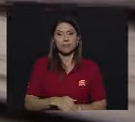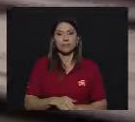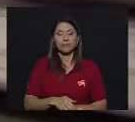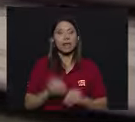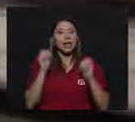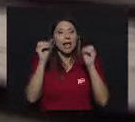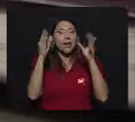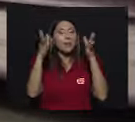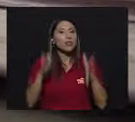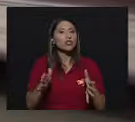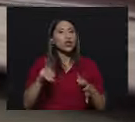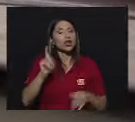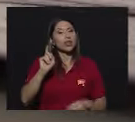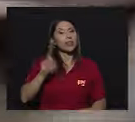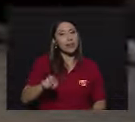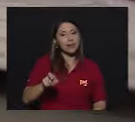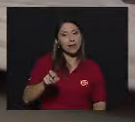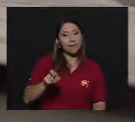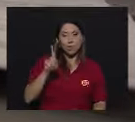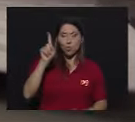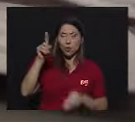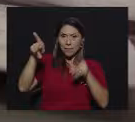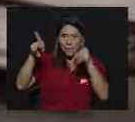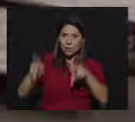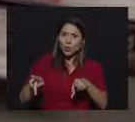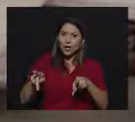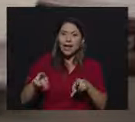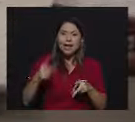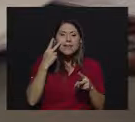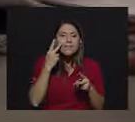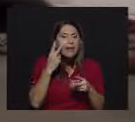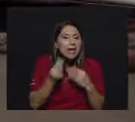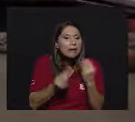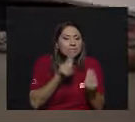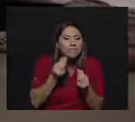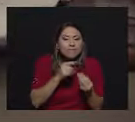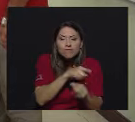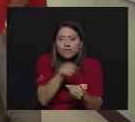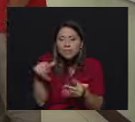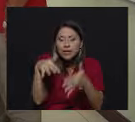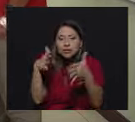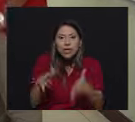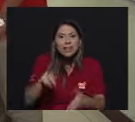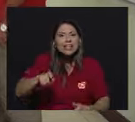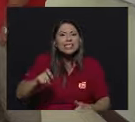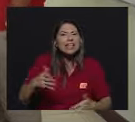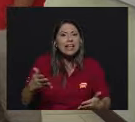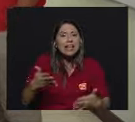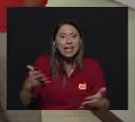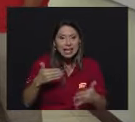profesor tiene que ser una persona que se acerque más a ver qué es lo que el estudiante necesita.